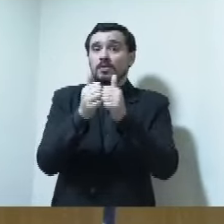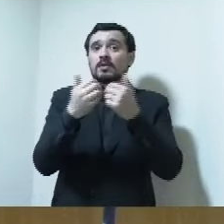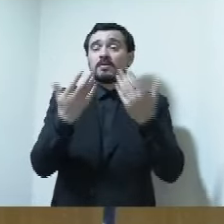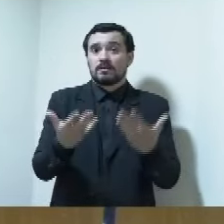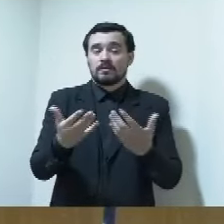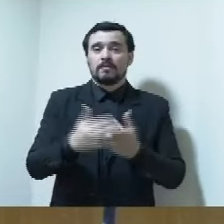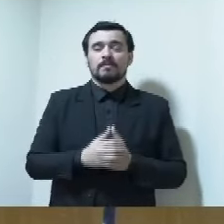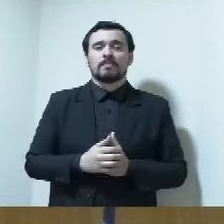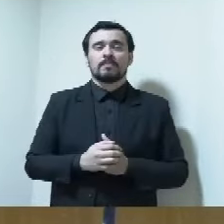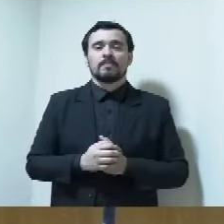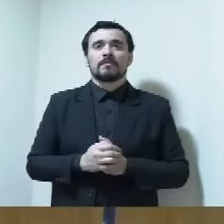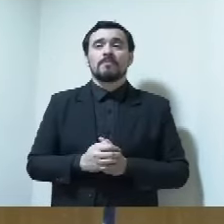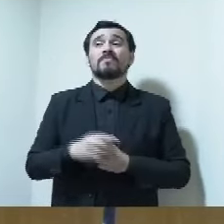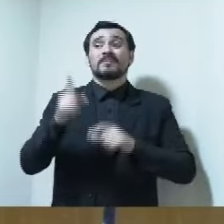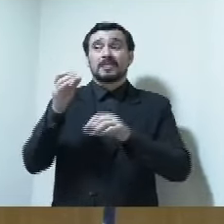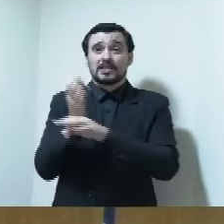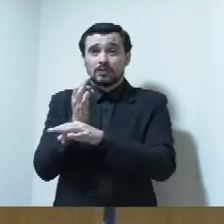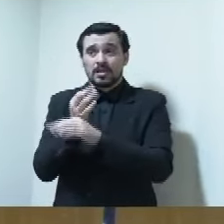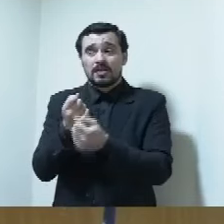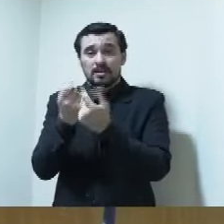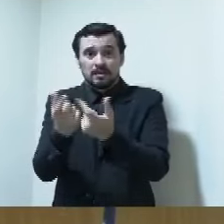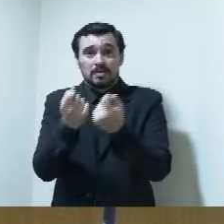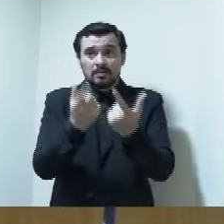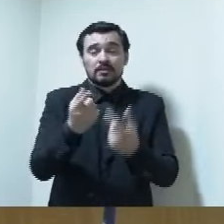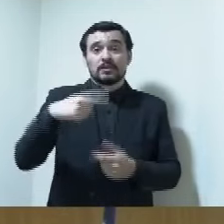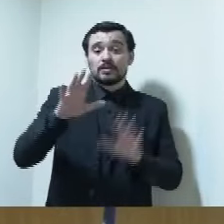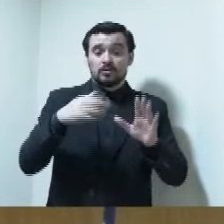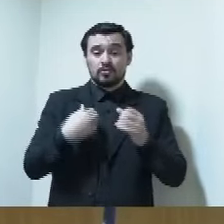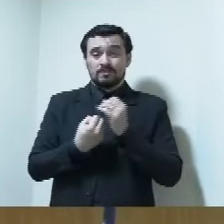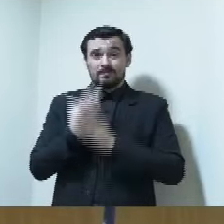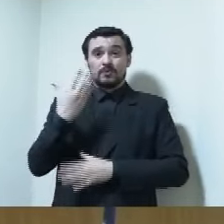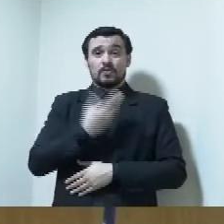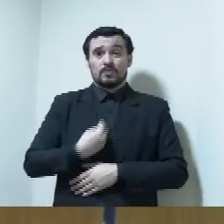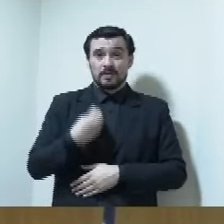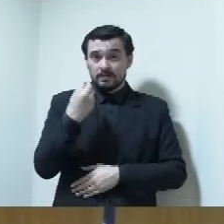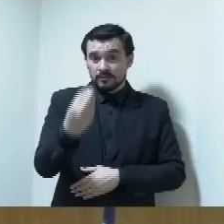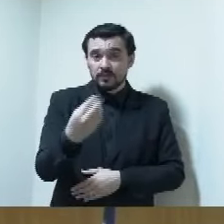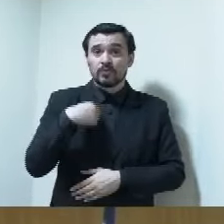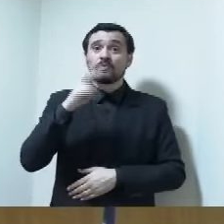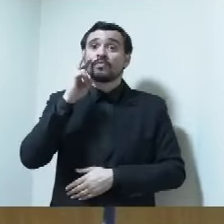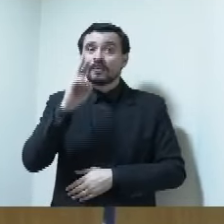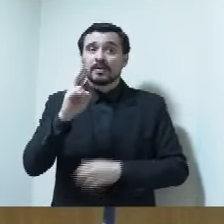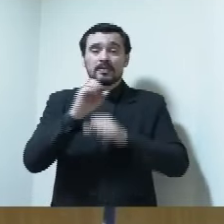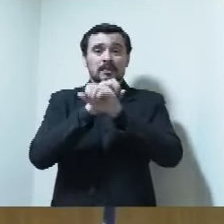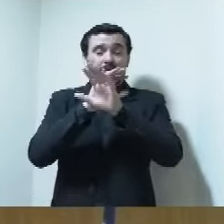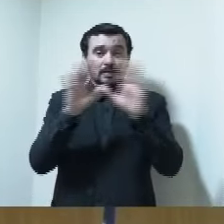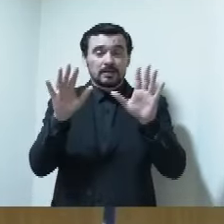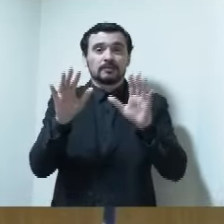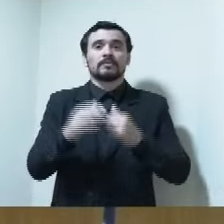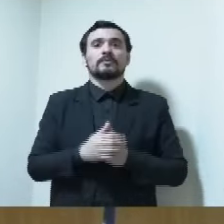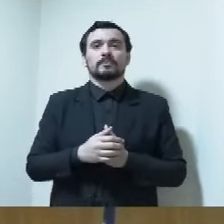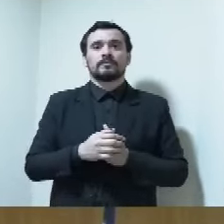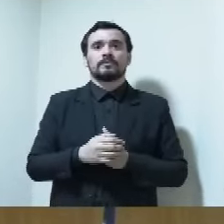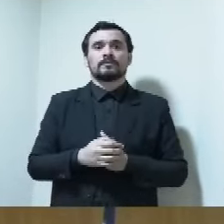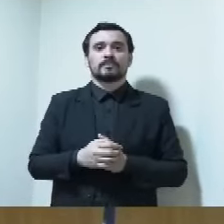la provisión de kits escolares. Desde el inicio de mi mandato hemos trazado una visión clara y ambiciosa para transformar la educación en